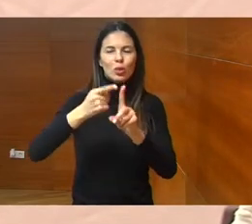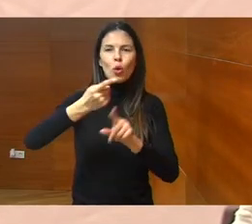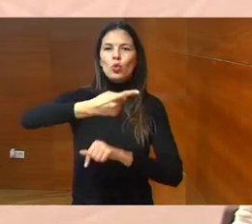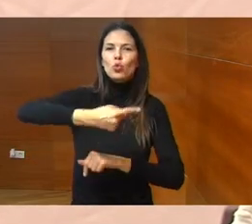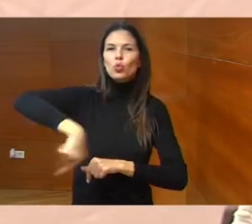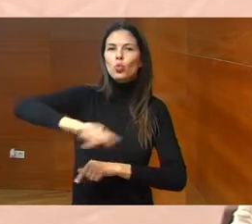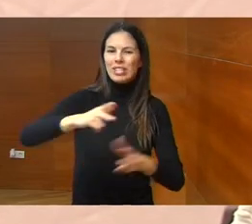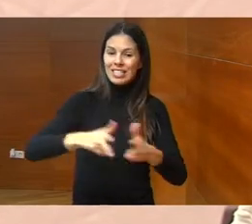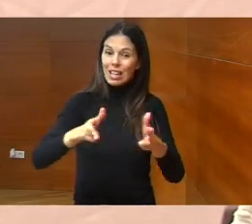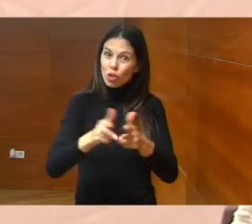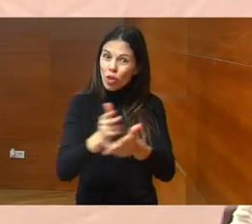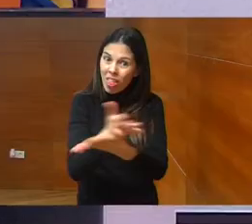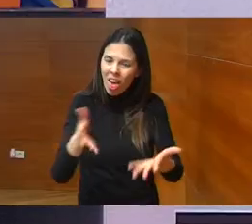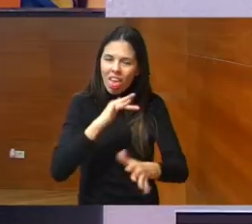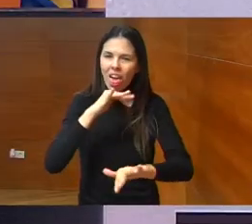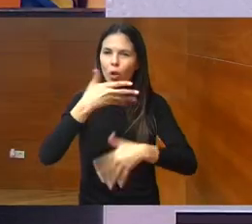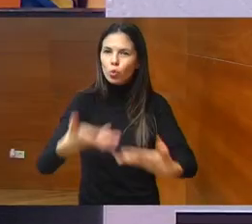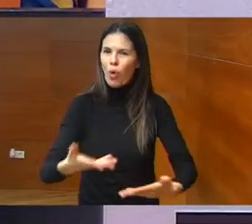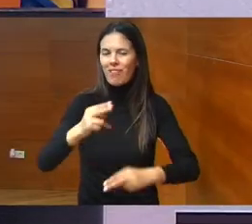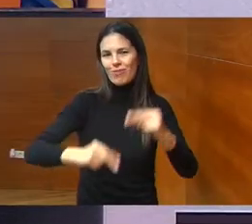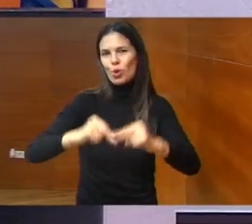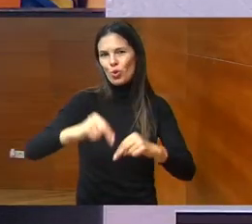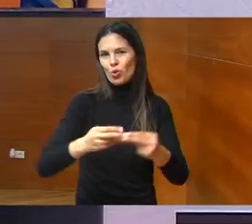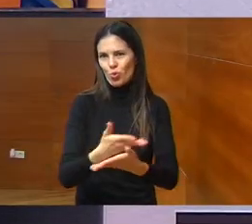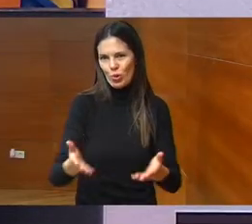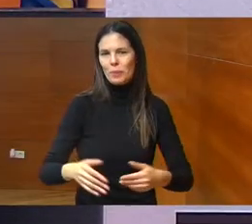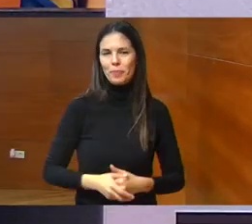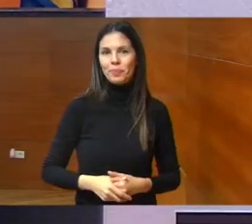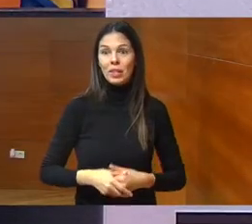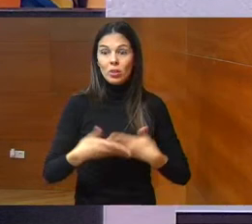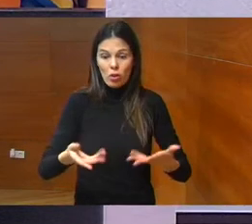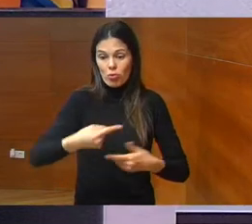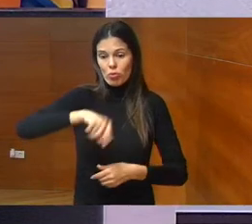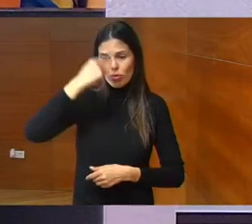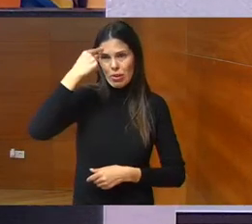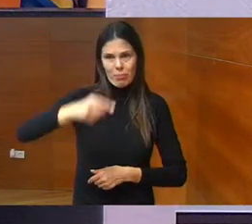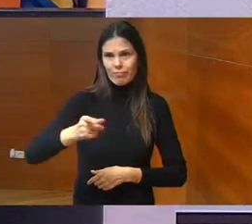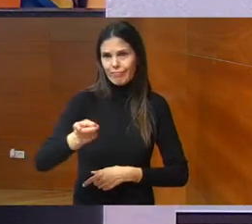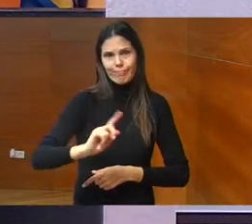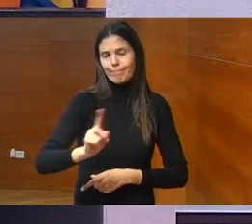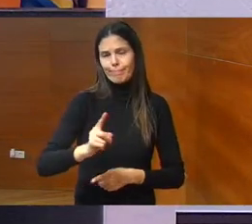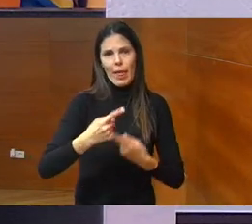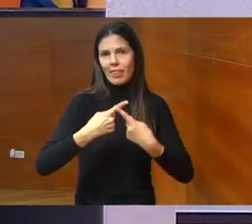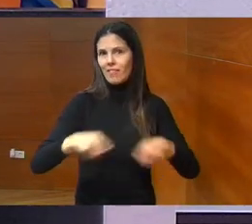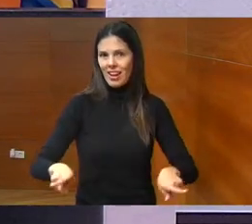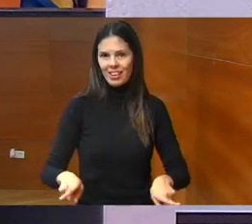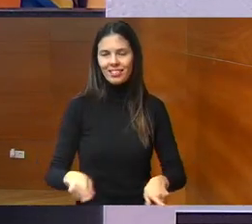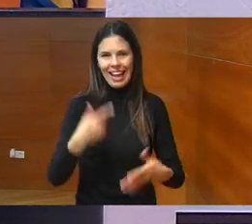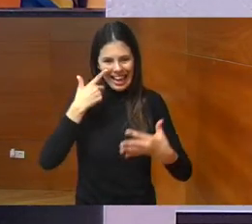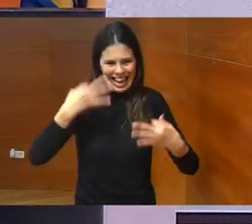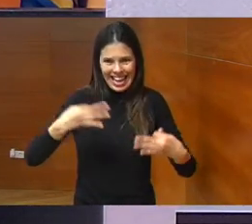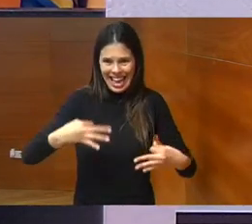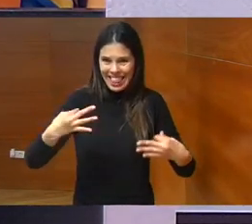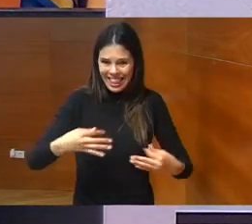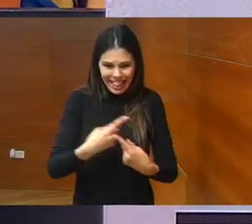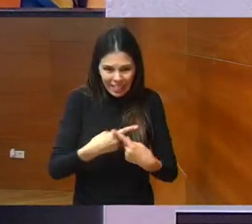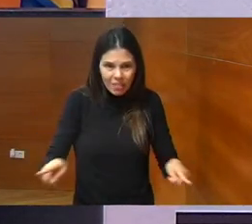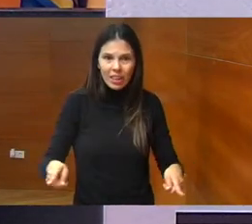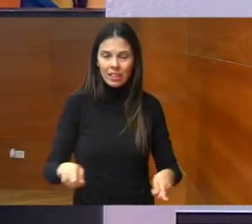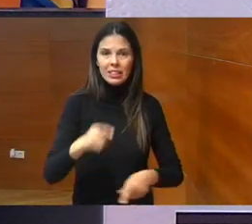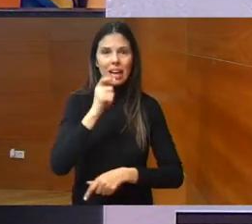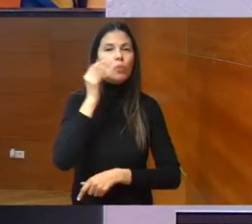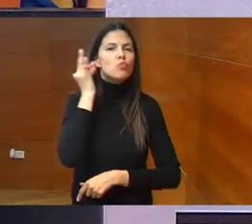dasnosas sociedades actuales sabemos que no es así sabemos que a realidad deben distintas mujeres fomos